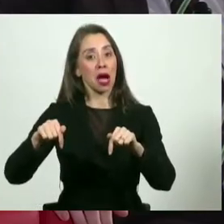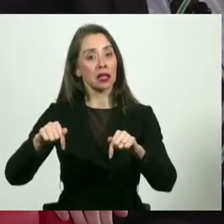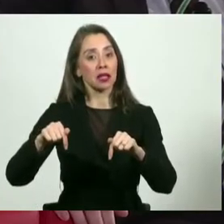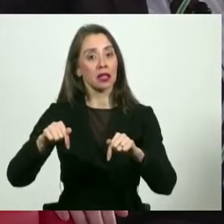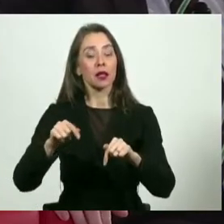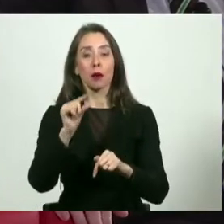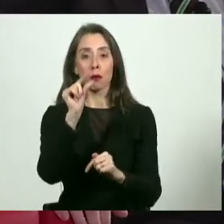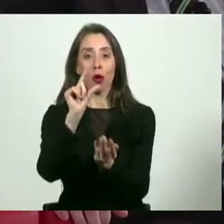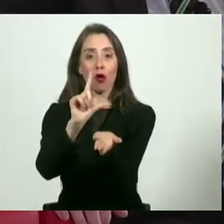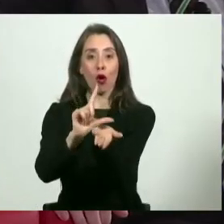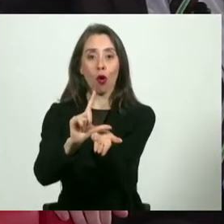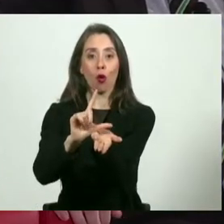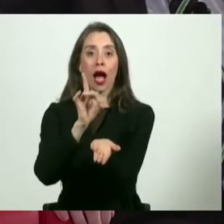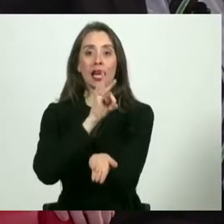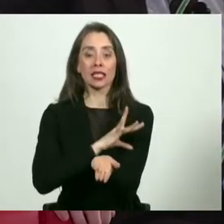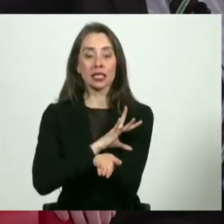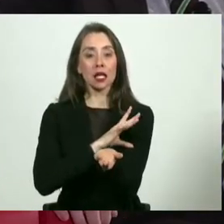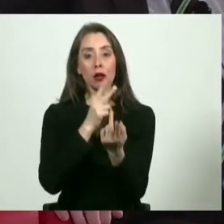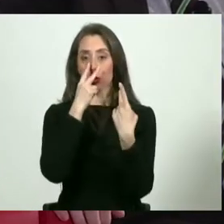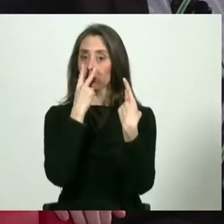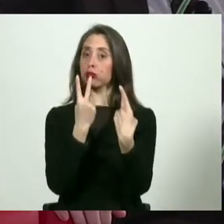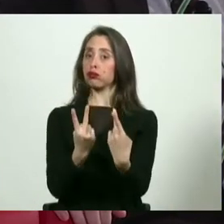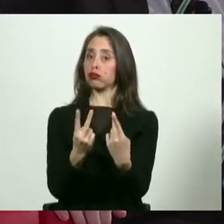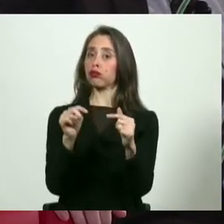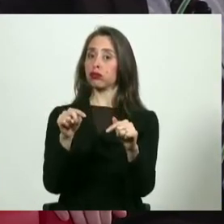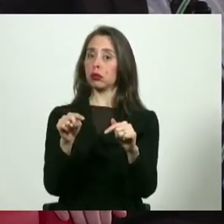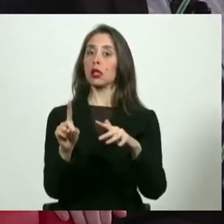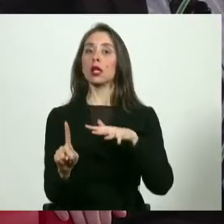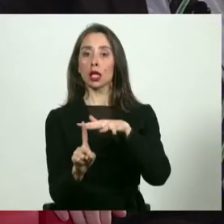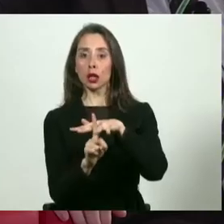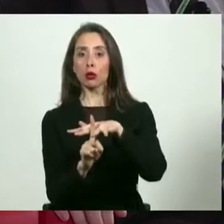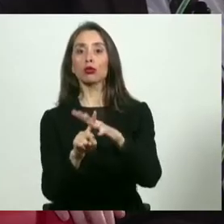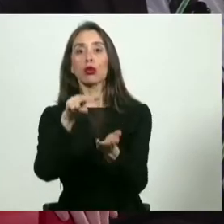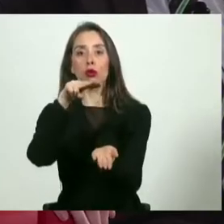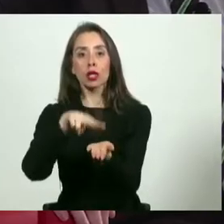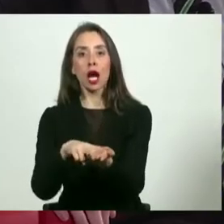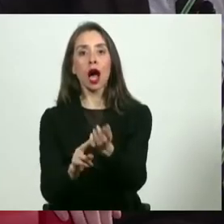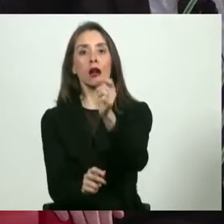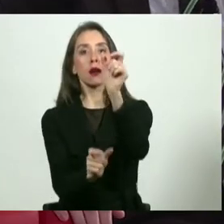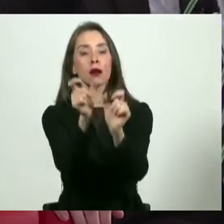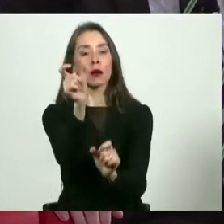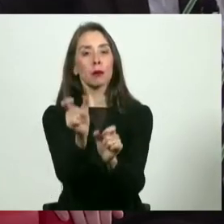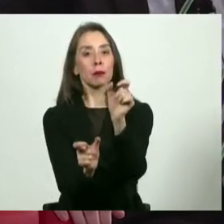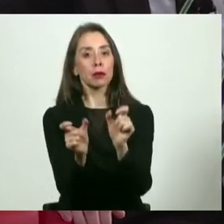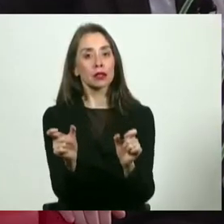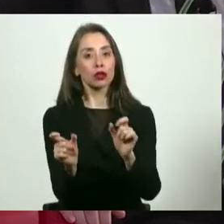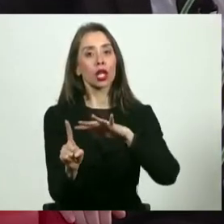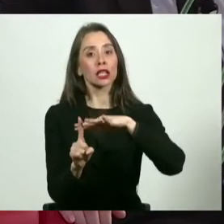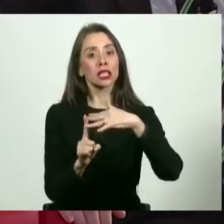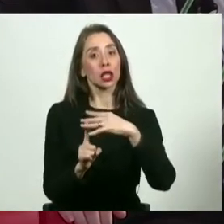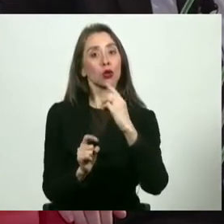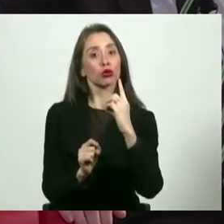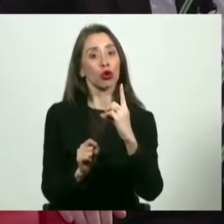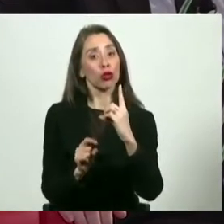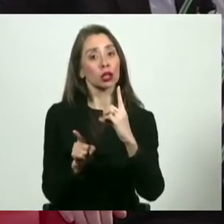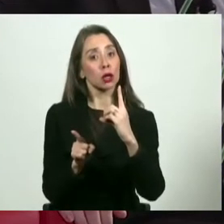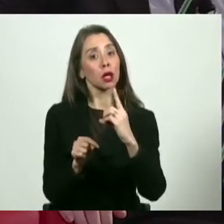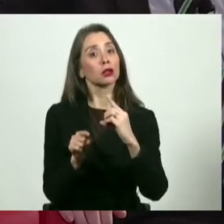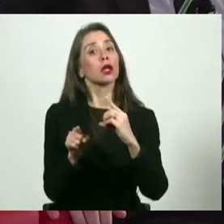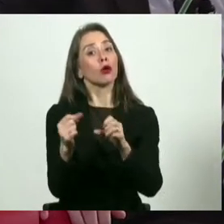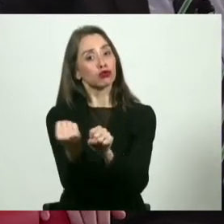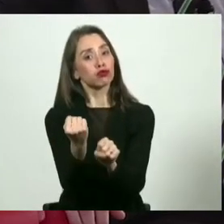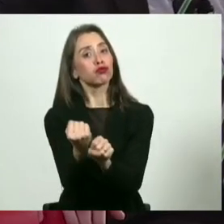pocos lugares de Chile donde se da cuenta de una inclusión real de personas que están en situación de discapacidad y que